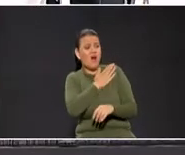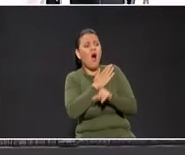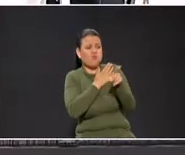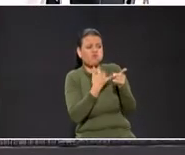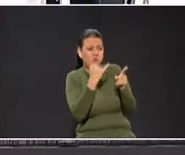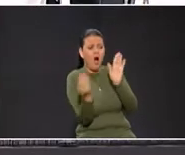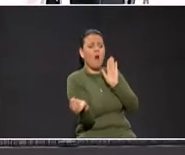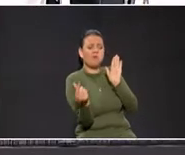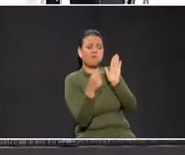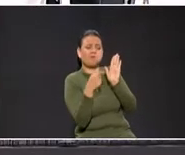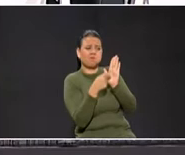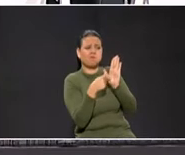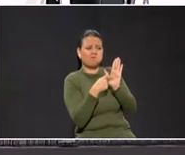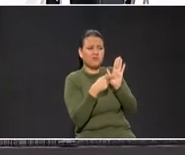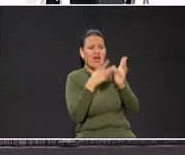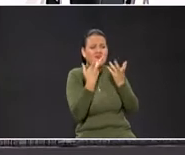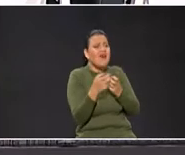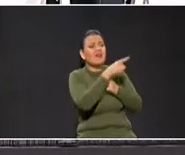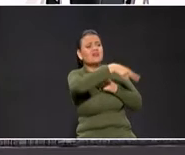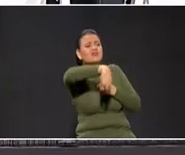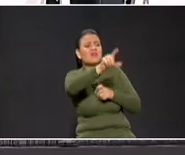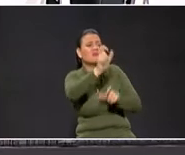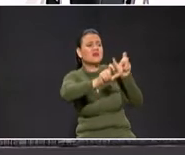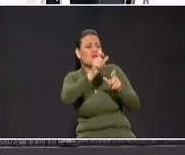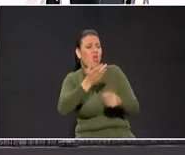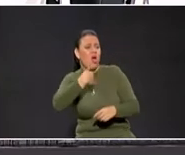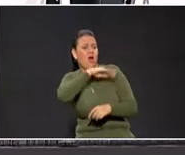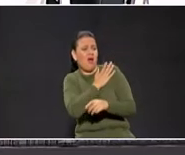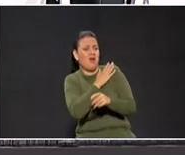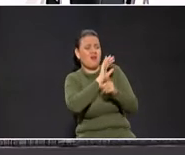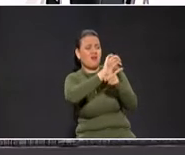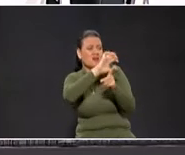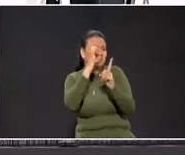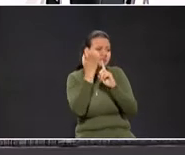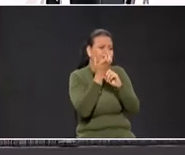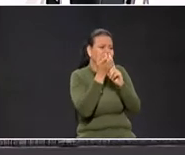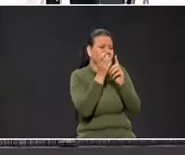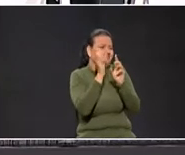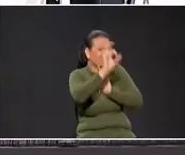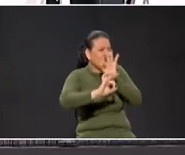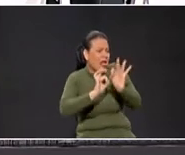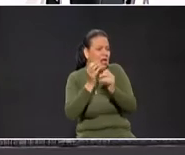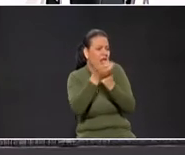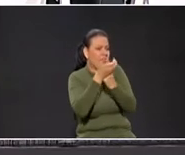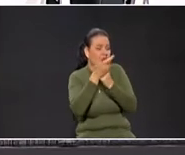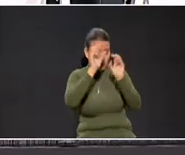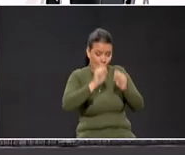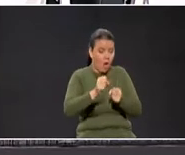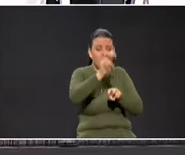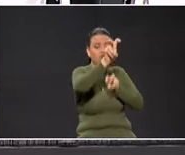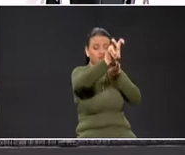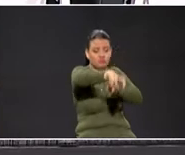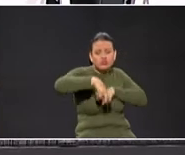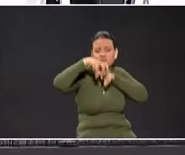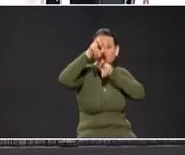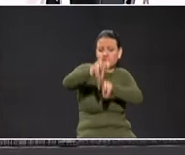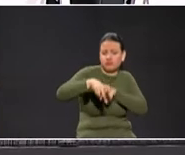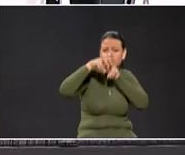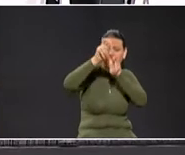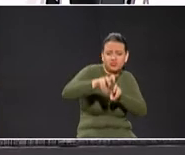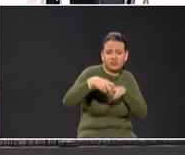la cultura campesina del 70% del área rural de medellín impulsar allí la economía campesina y la agricultura familiar como una fuente generadora